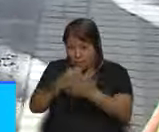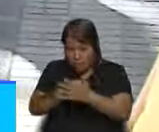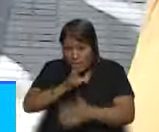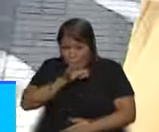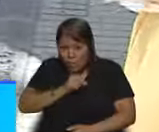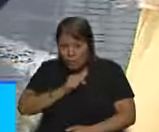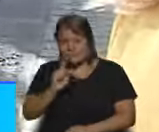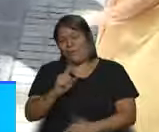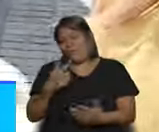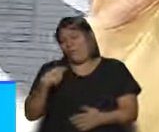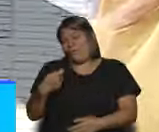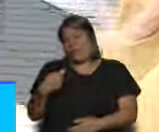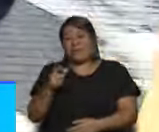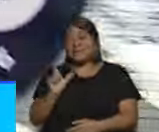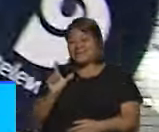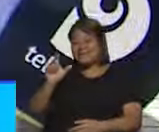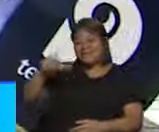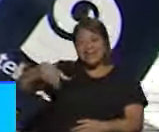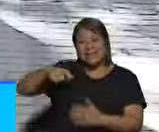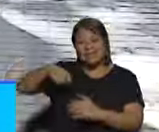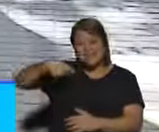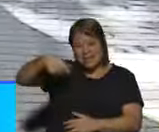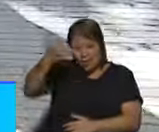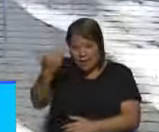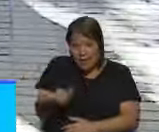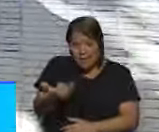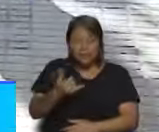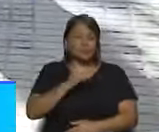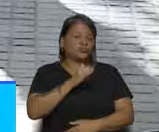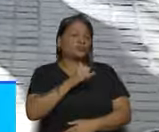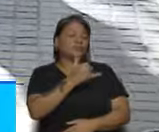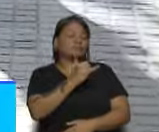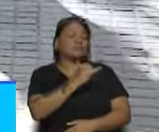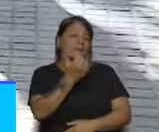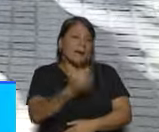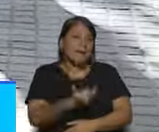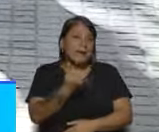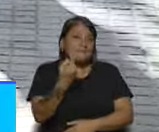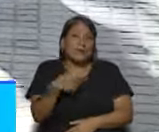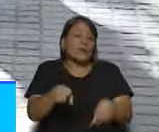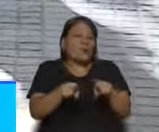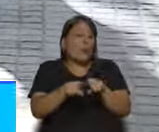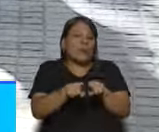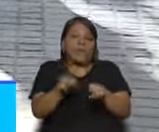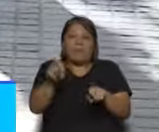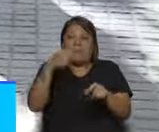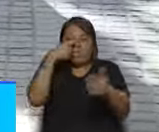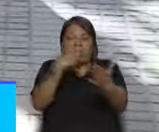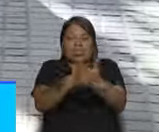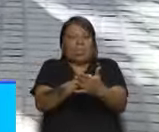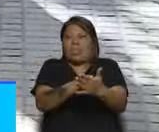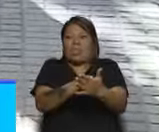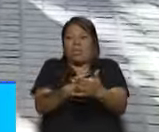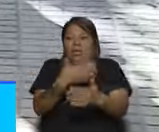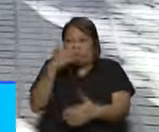no tiene tarjeta de crédito Por ejemplo como para rebuscar Sela Eh sí eh pero lo mismo llega a fin de mes y hay que